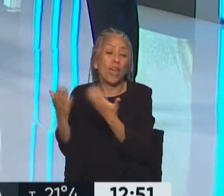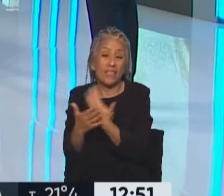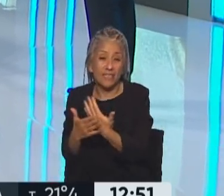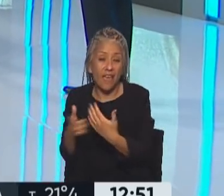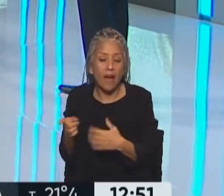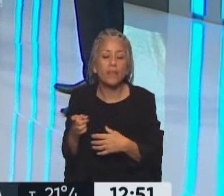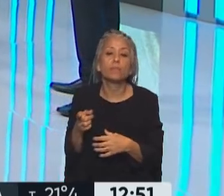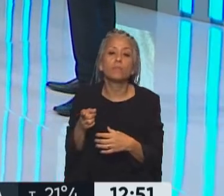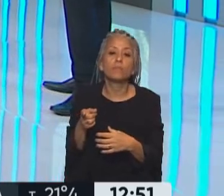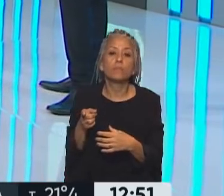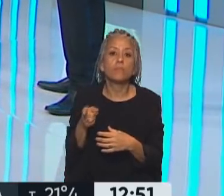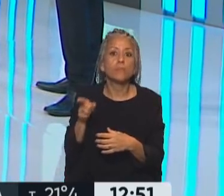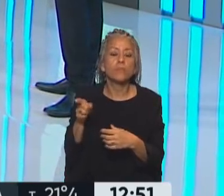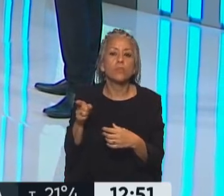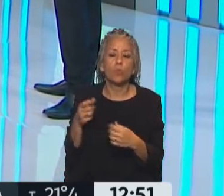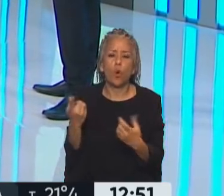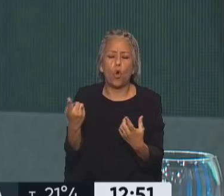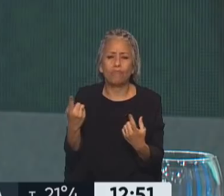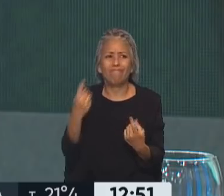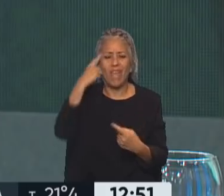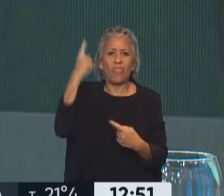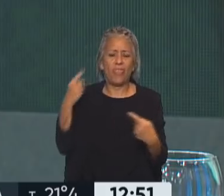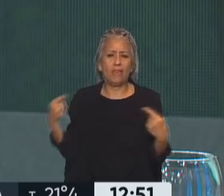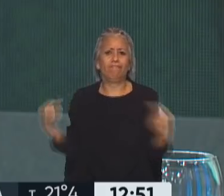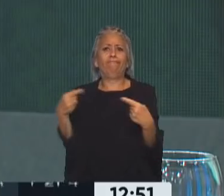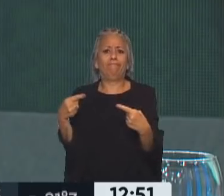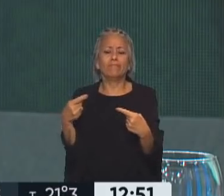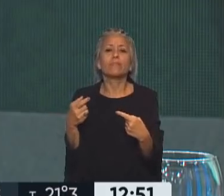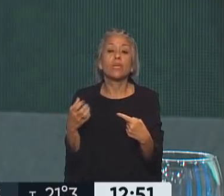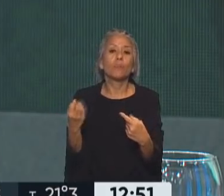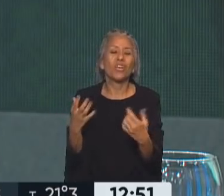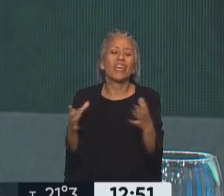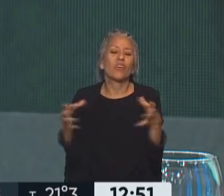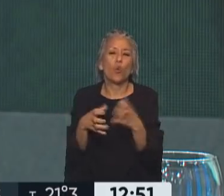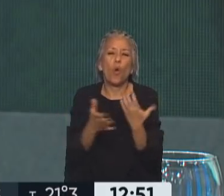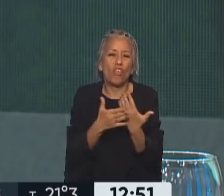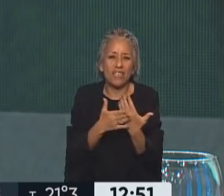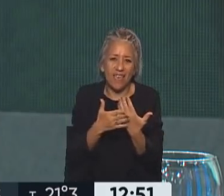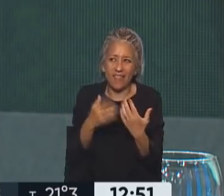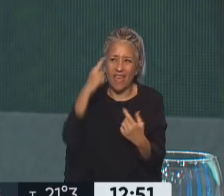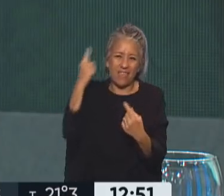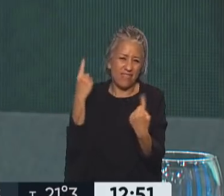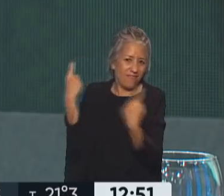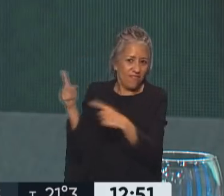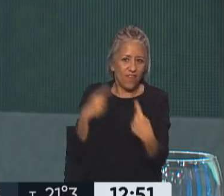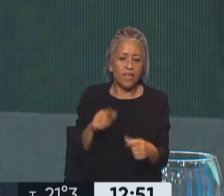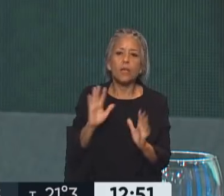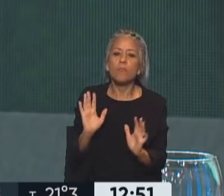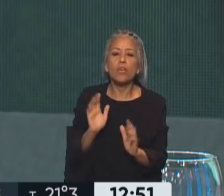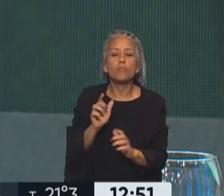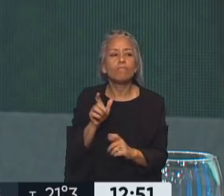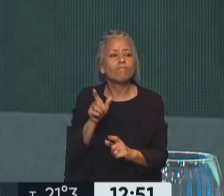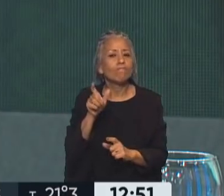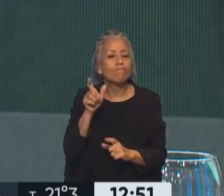de que obvio que son fuerzas contrapuestas, sobre todo por el antifascismo de la izquierda, pero en algún punto en el inconsciente se